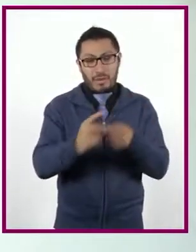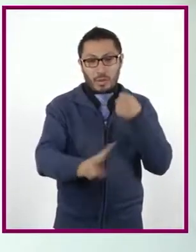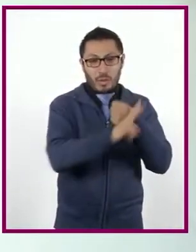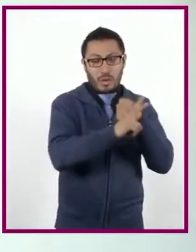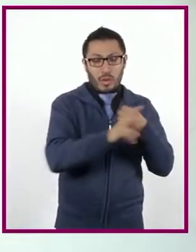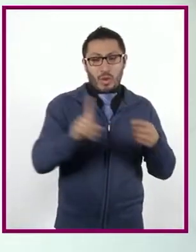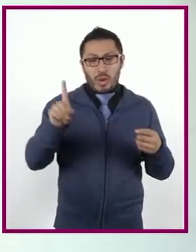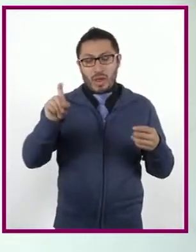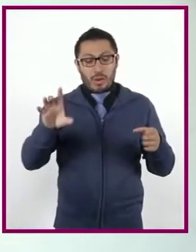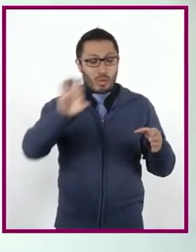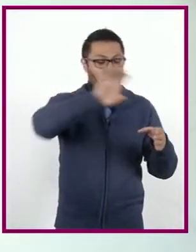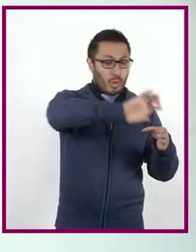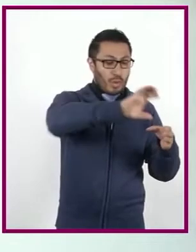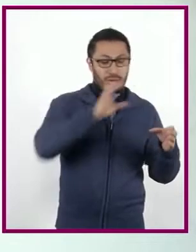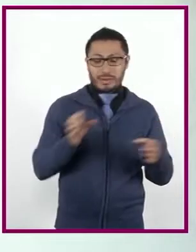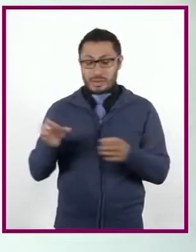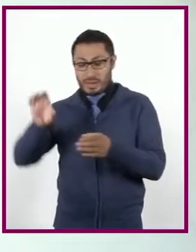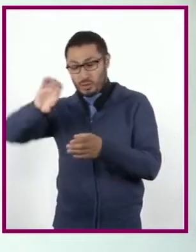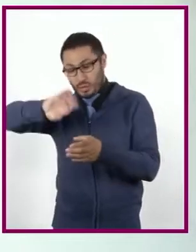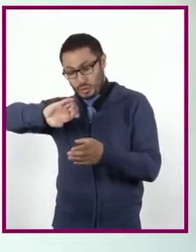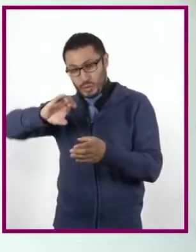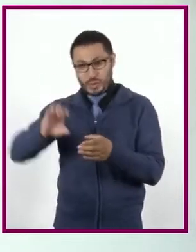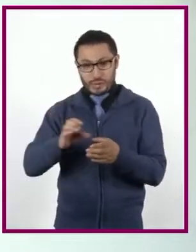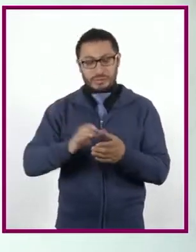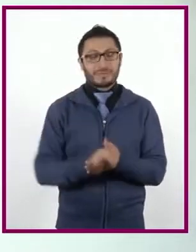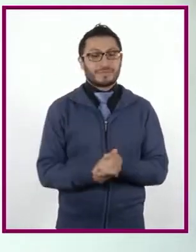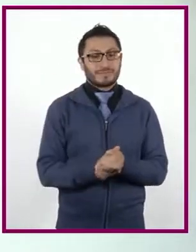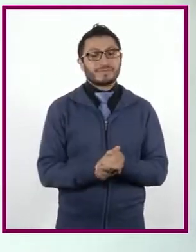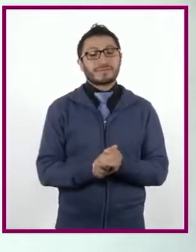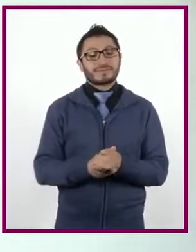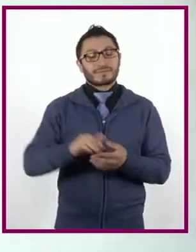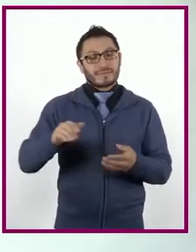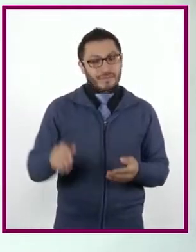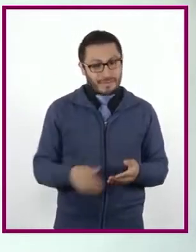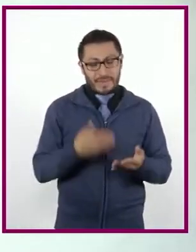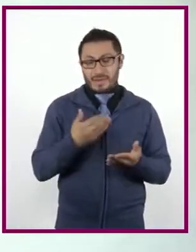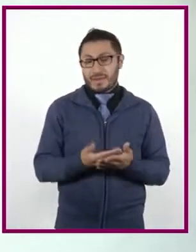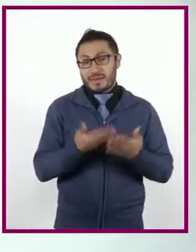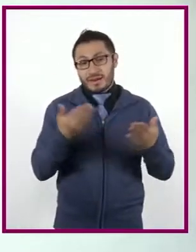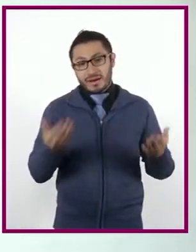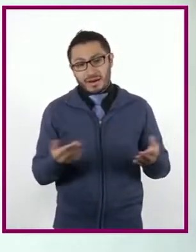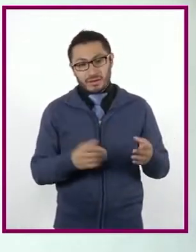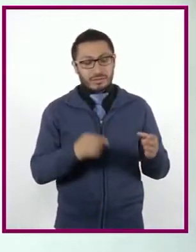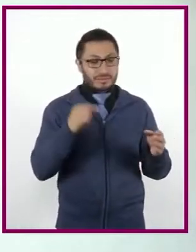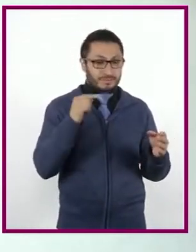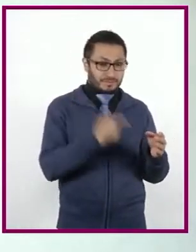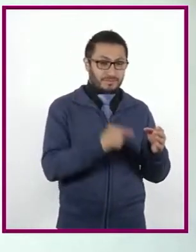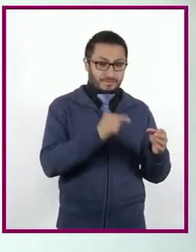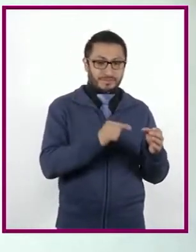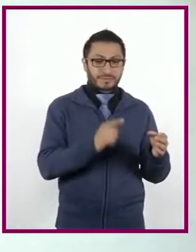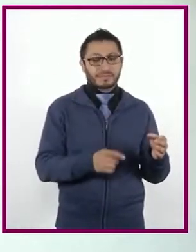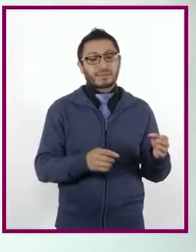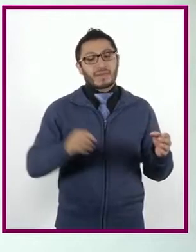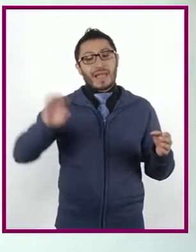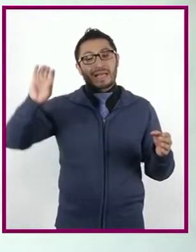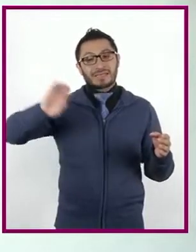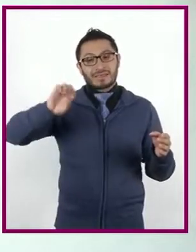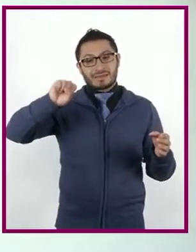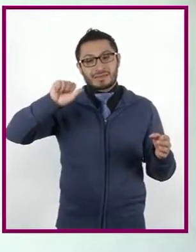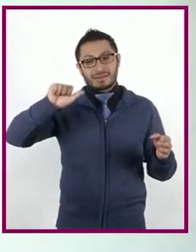misma cantidad de agua. Y para aumentar la solubilidad de un vaso, lo que haremos es agregar